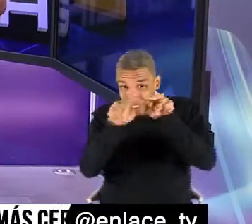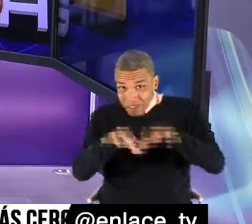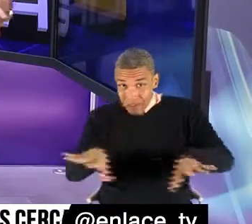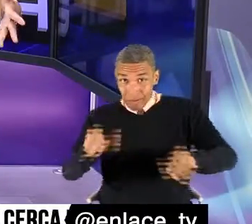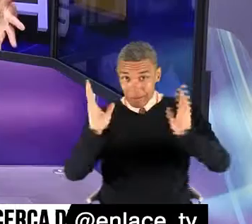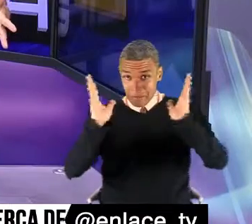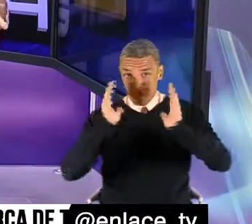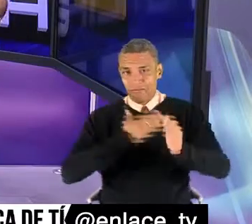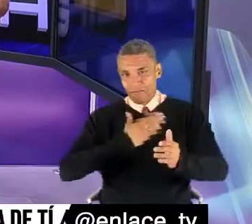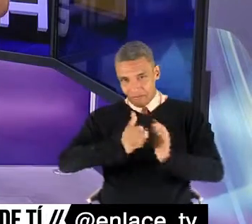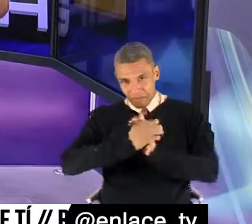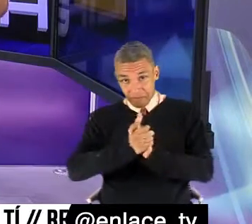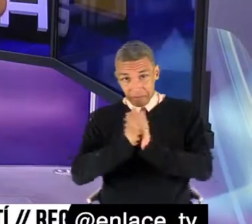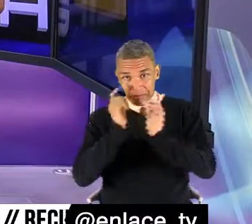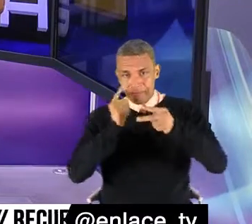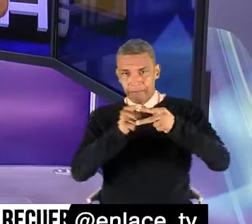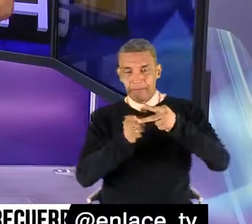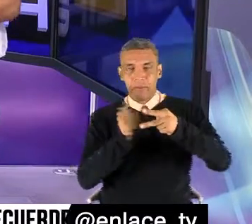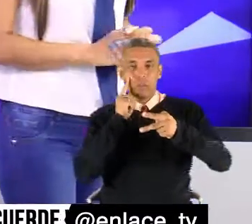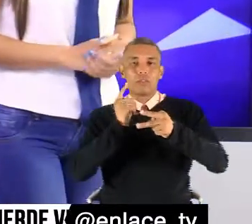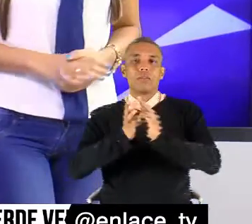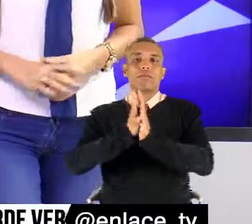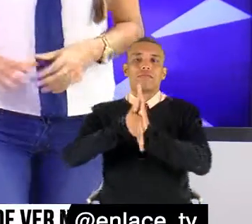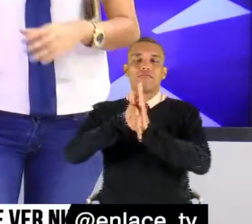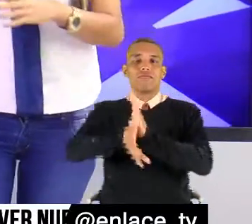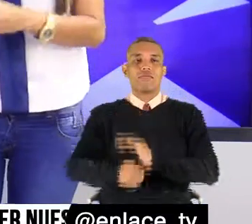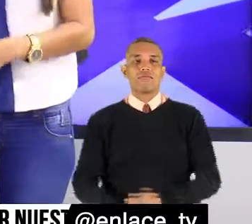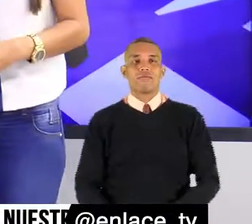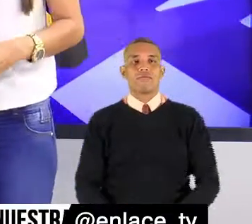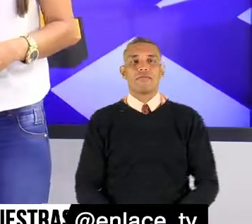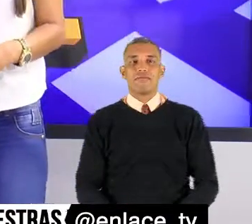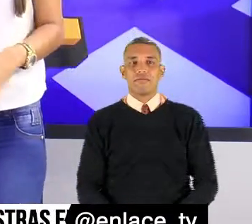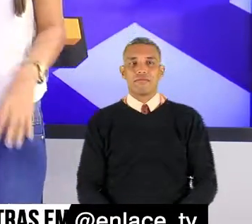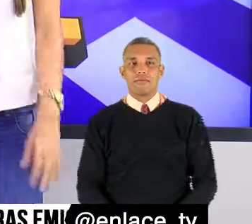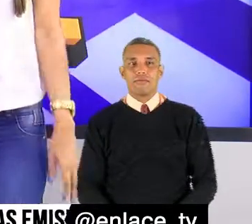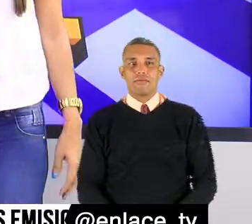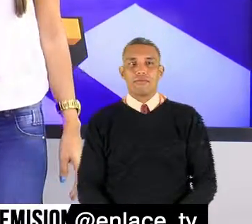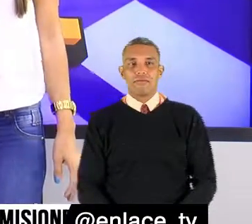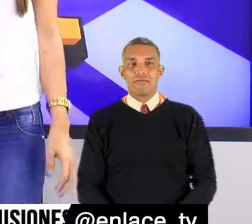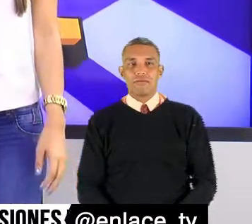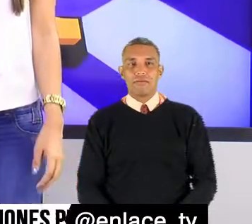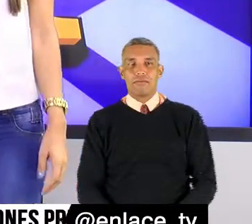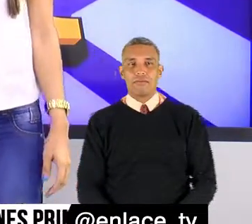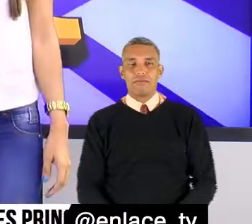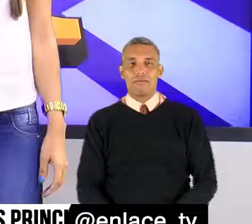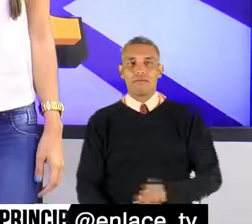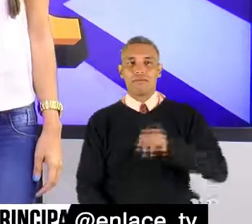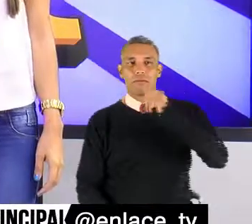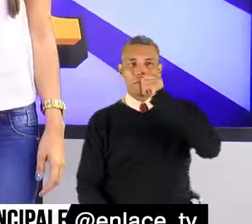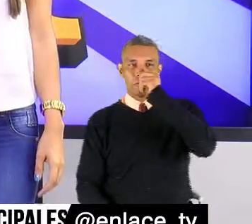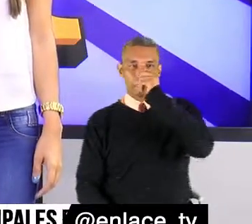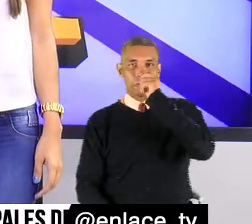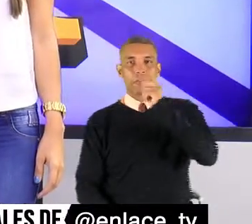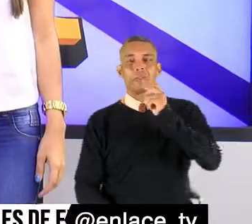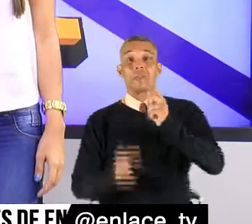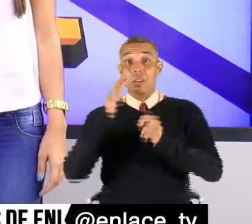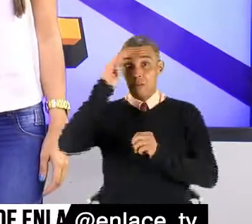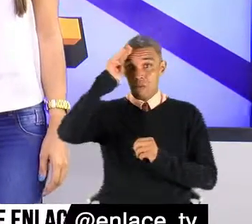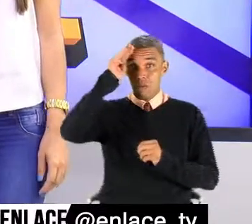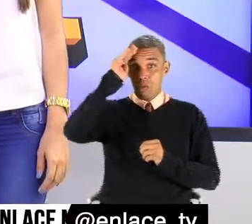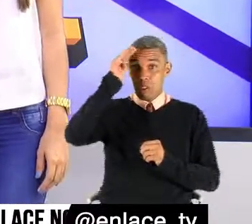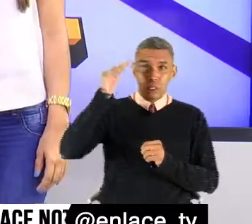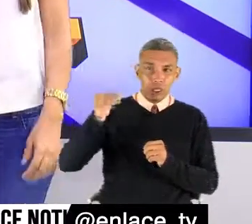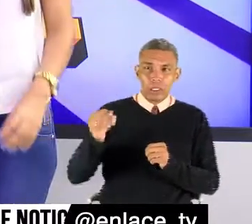www.enlacetelevisión.com. A continuación conozcamos nuestros titulares. La Policía Nacional desarticuló banda en las últimas horas.